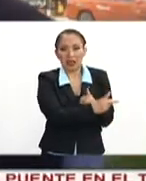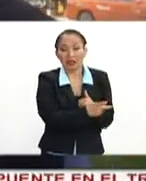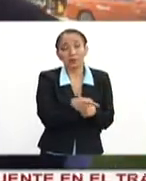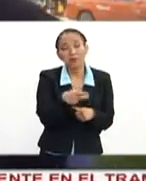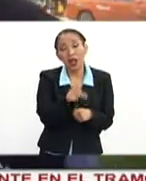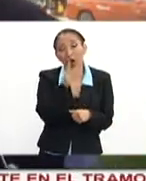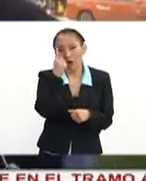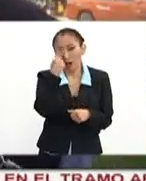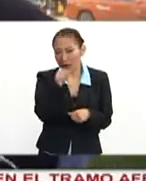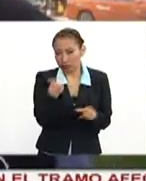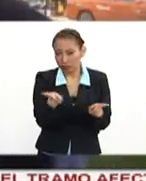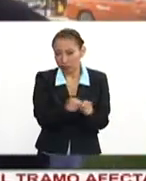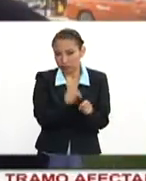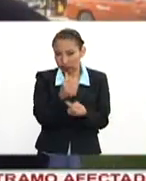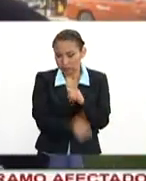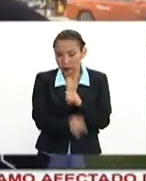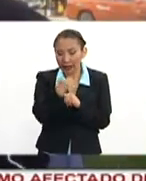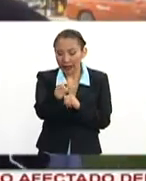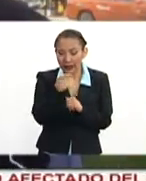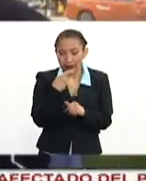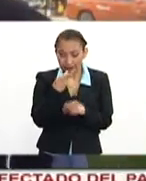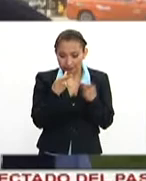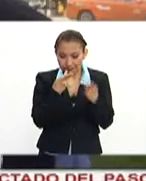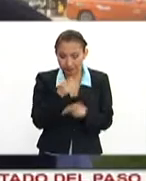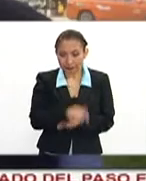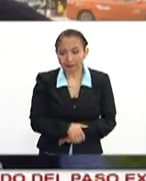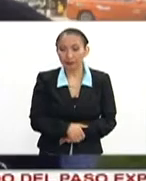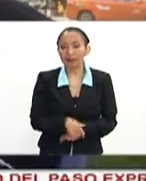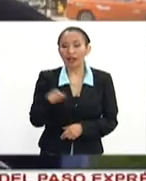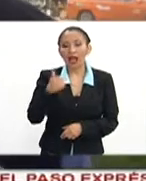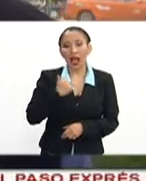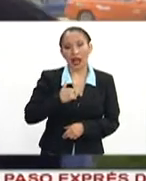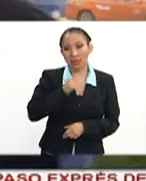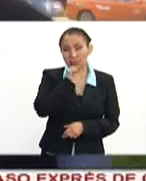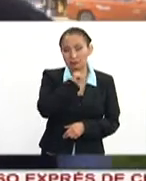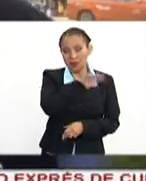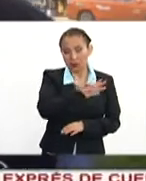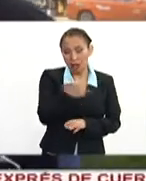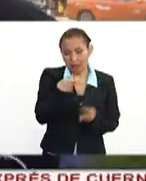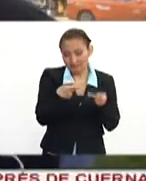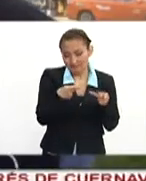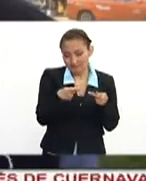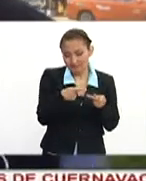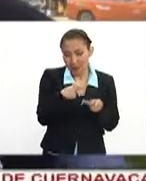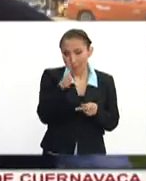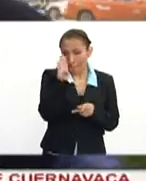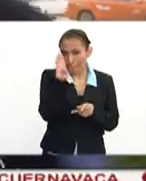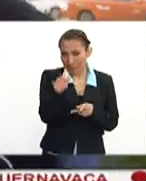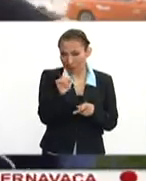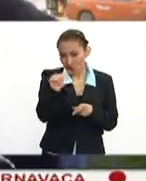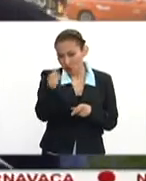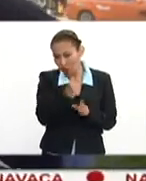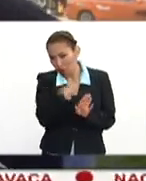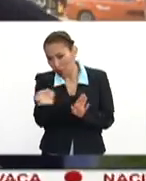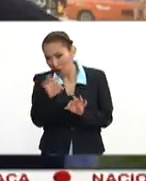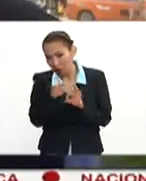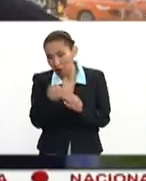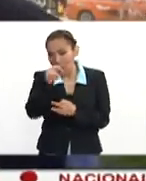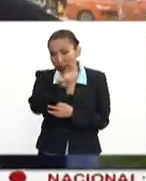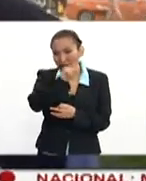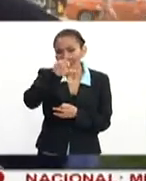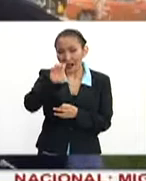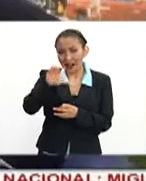dicho, nada más para cerrar esta intervención, Ana Cristina, Canadá también ya está estableciendo un plan B, tiene un tratado de